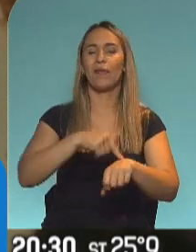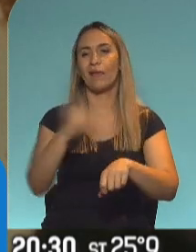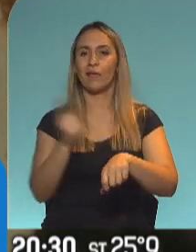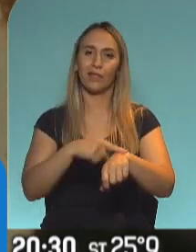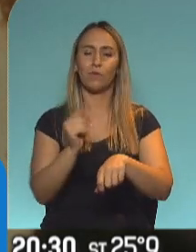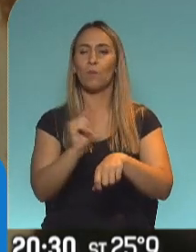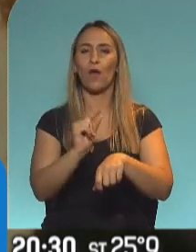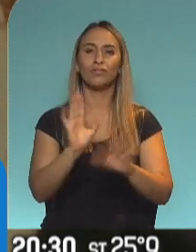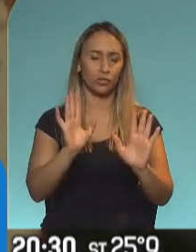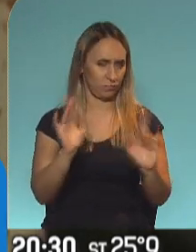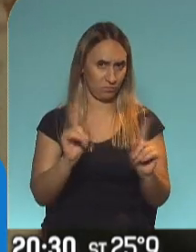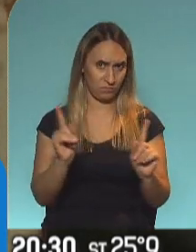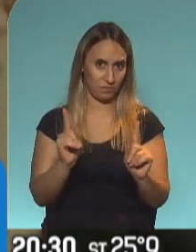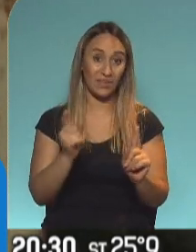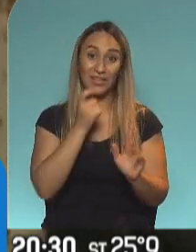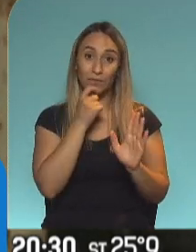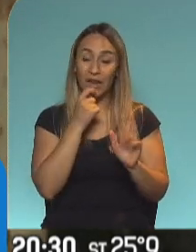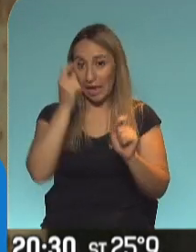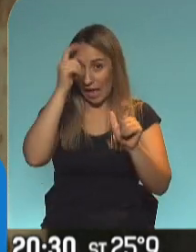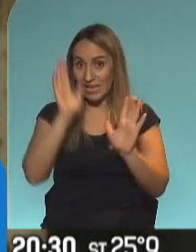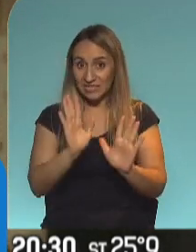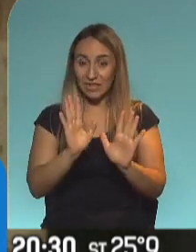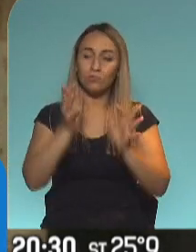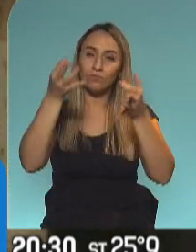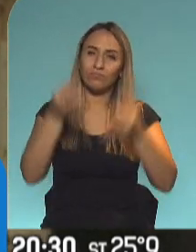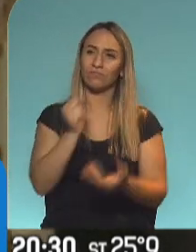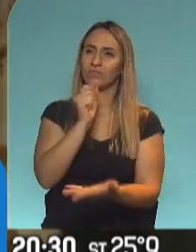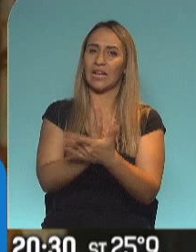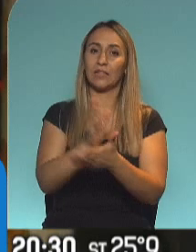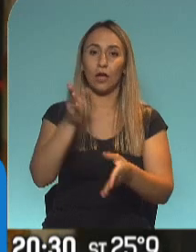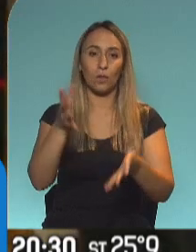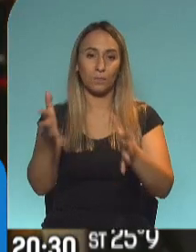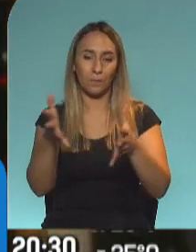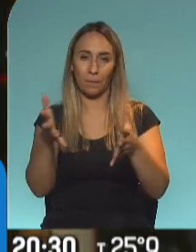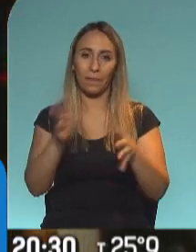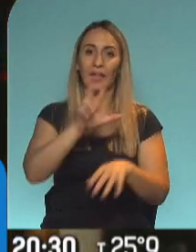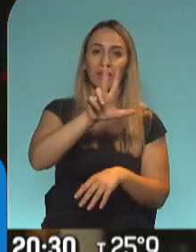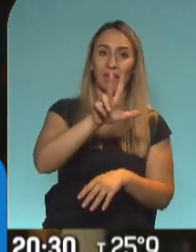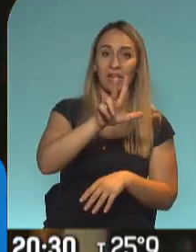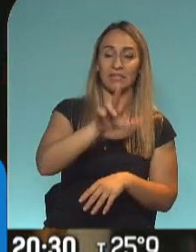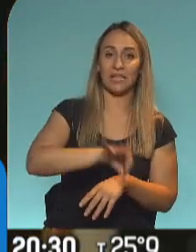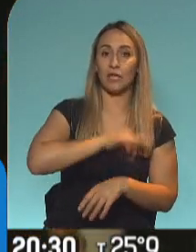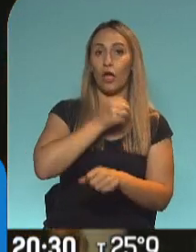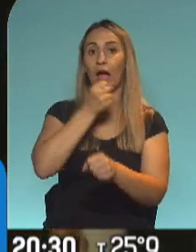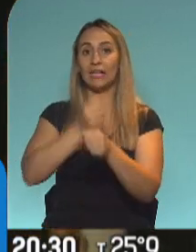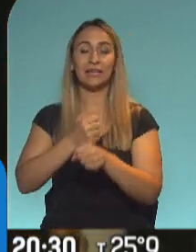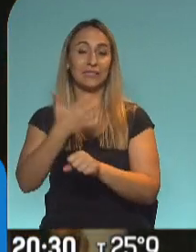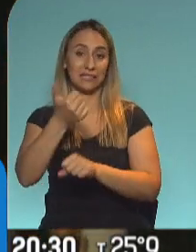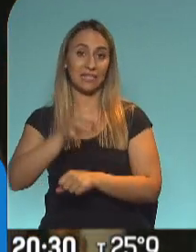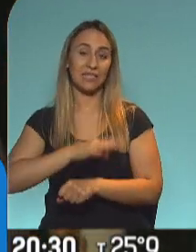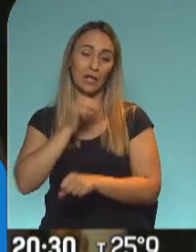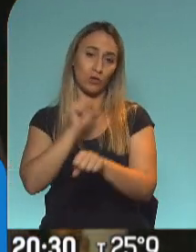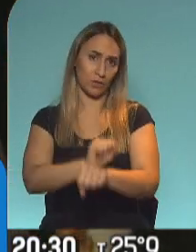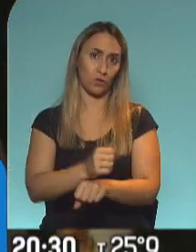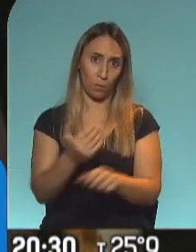efectivo. Si nos guiamos por esta hipótesis, la pena estaría encuadrada dentro de esta fibra de 3 a 6 años de prisión.